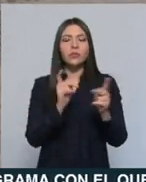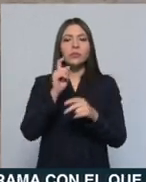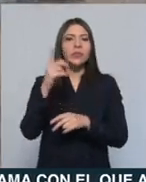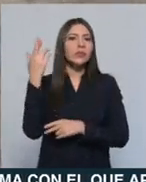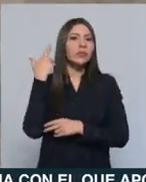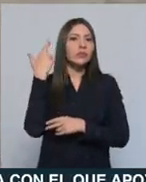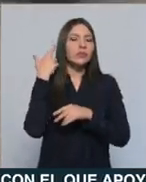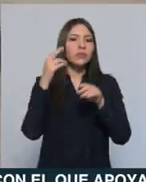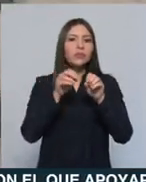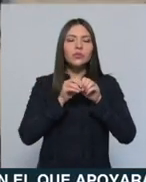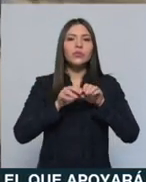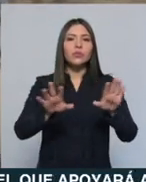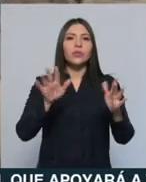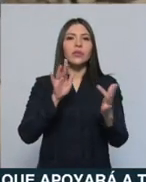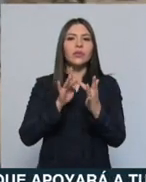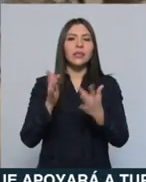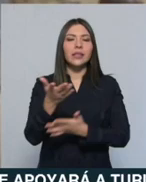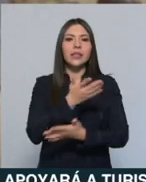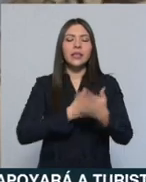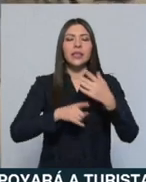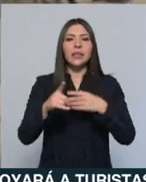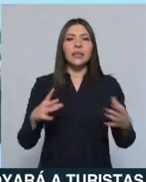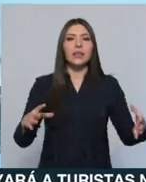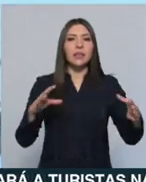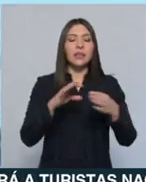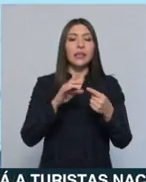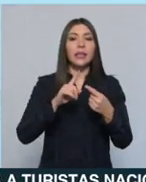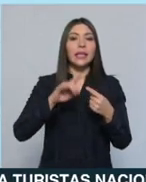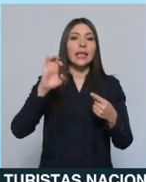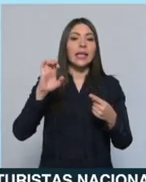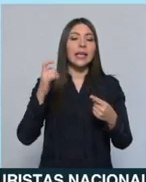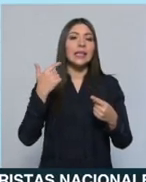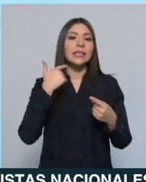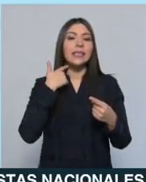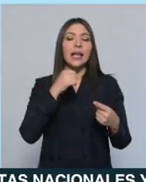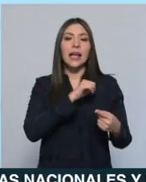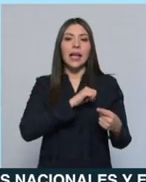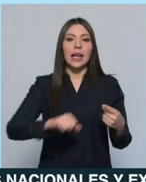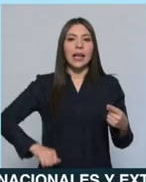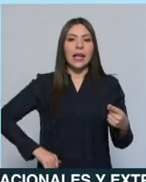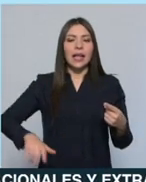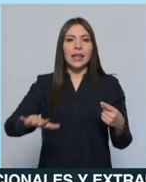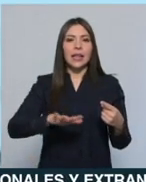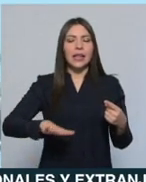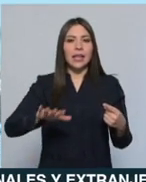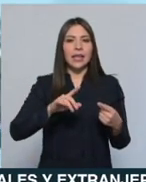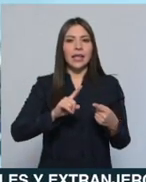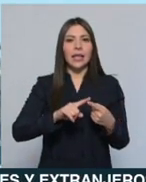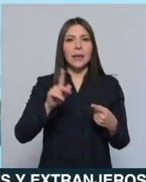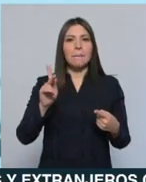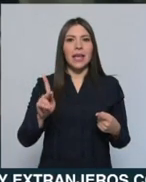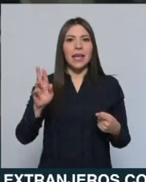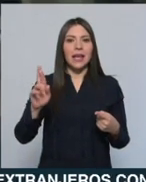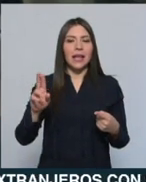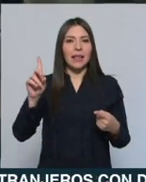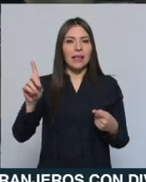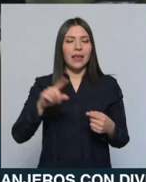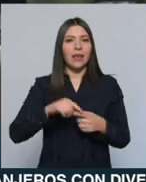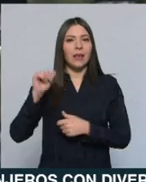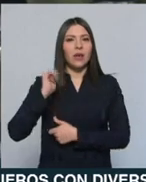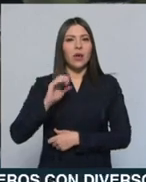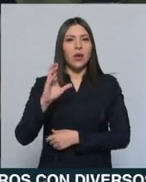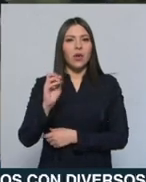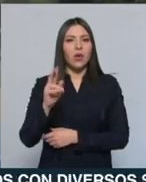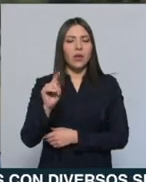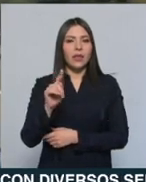sociales y que exhibe una supuesta relación entre el exalcalde perredista del municipio de Cortázar, Hugo Estefanía, con Juan Lara, quien es